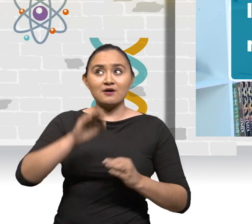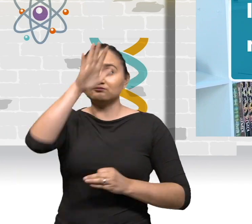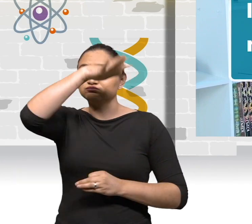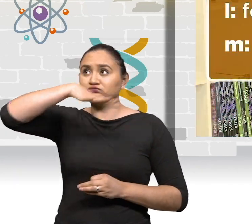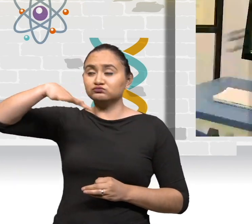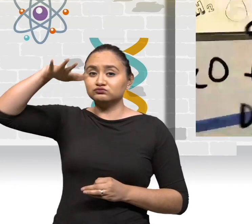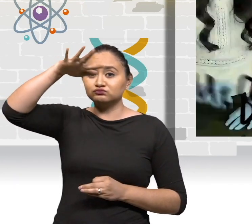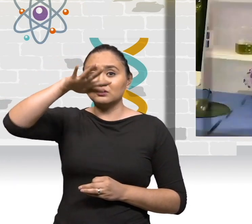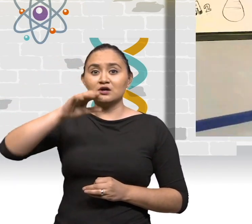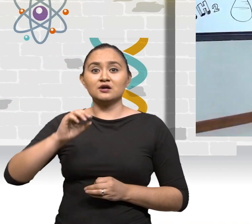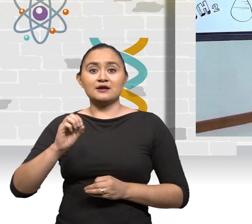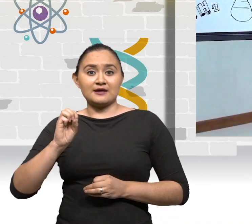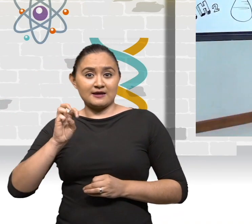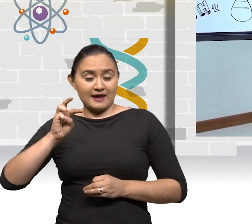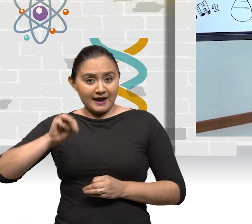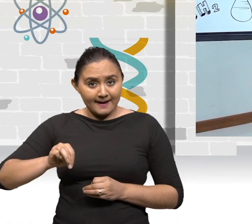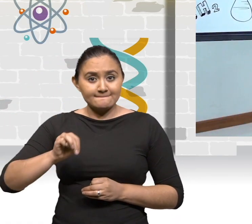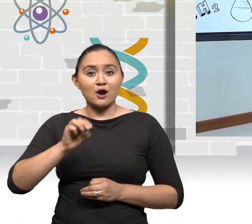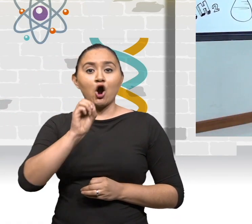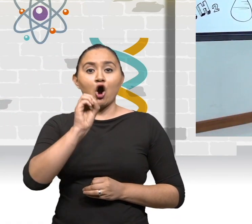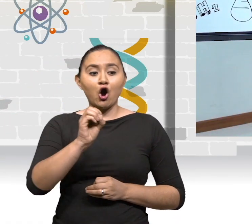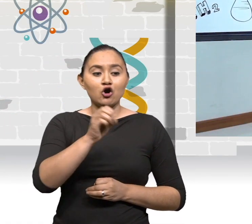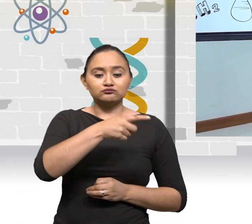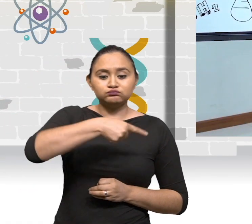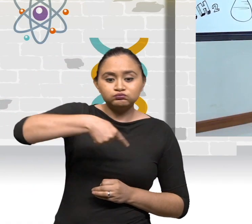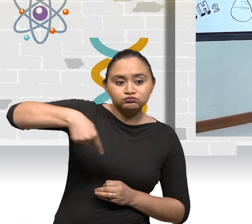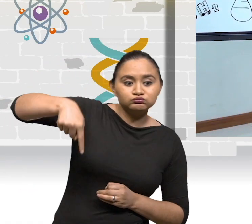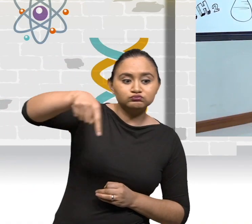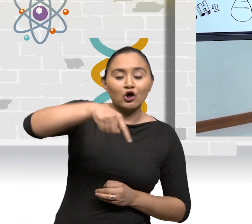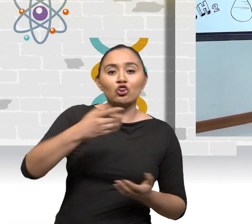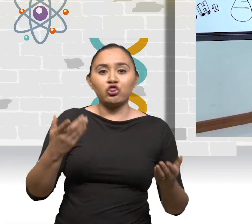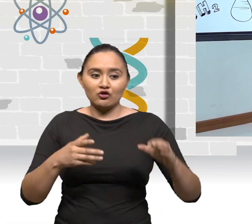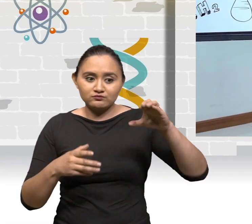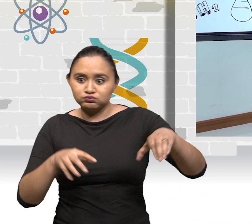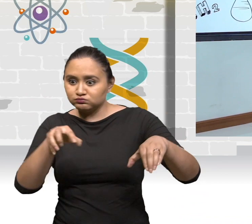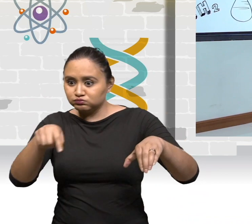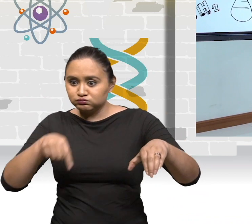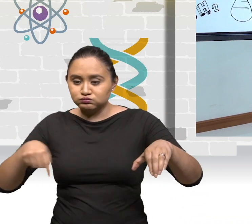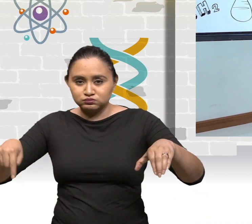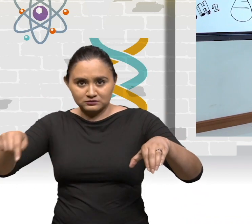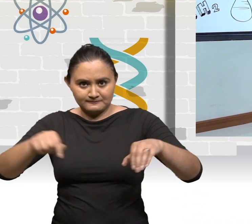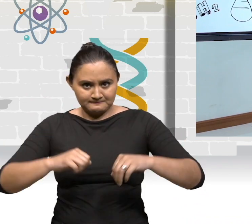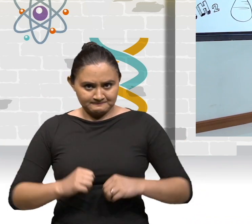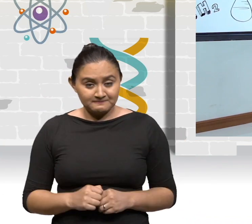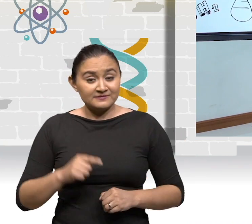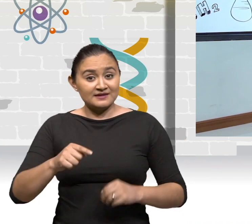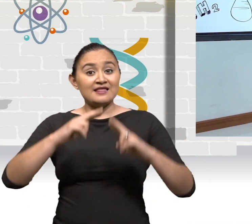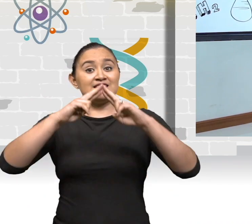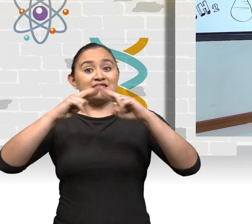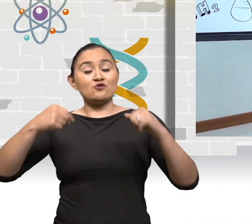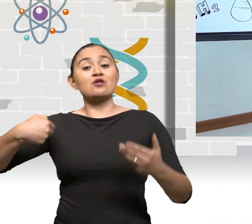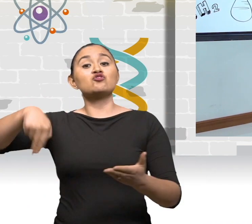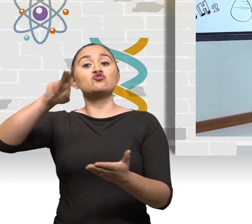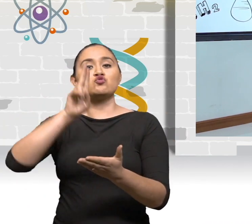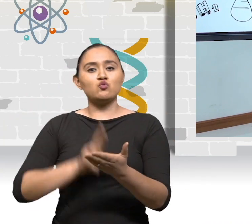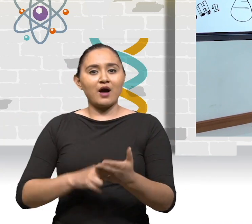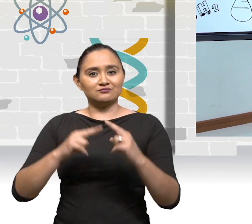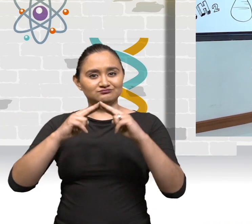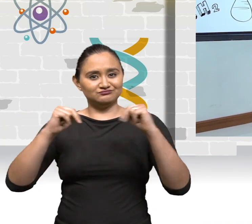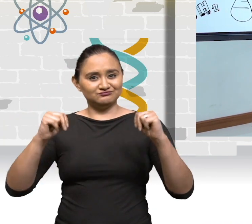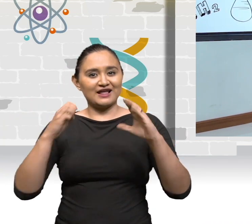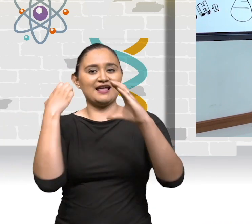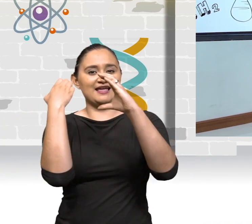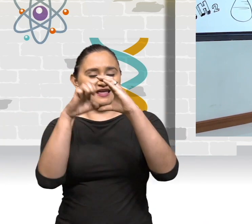m orientación en la clase de hoy hemos aprendido que yo tinguem basó su ecuación en dos aportaciones importantes la